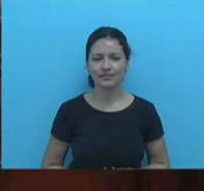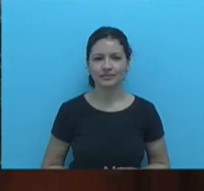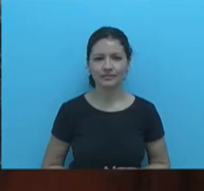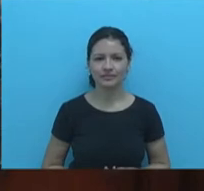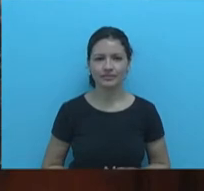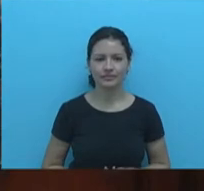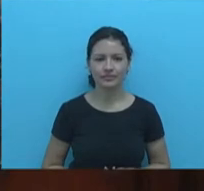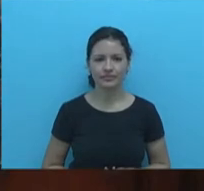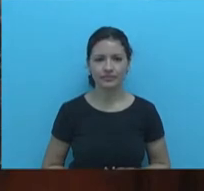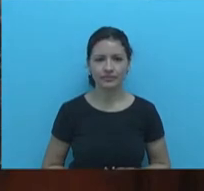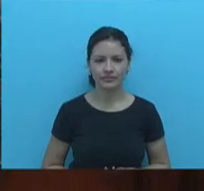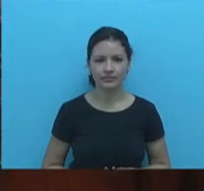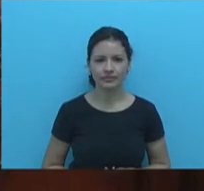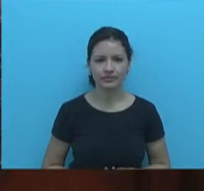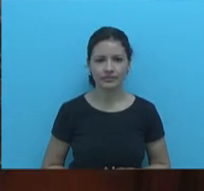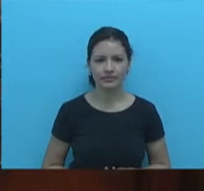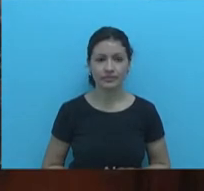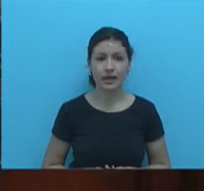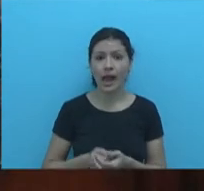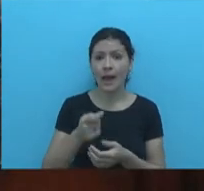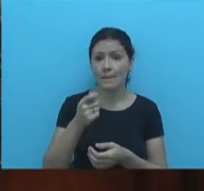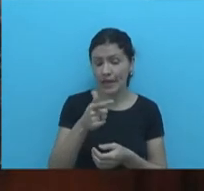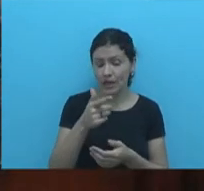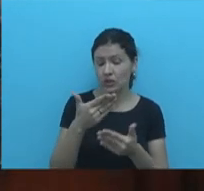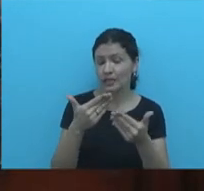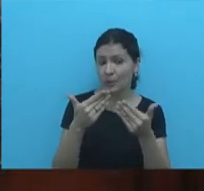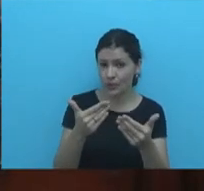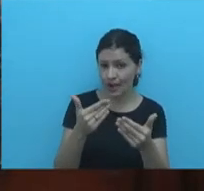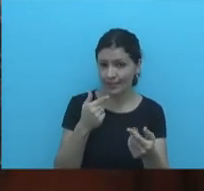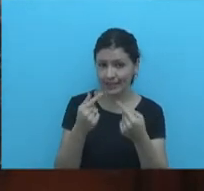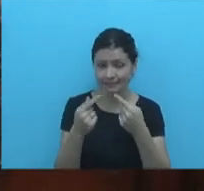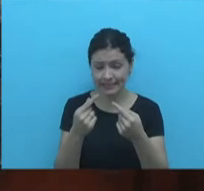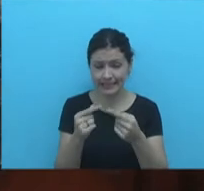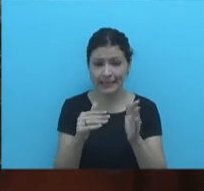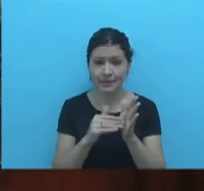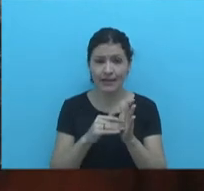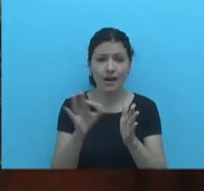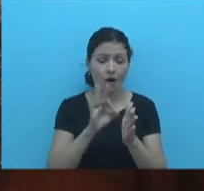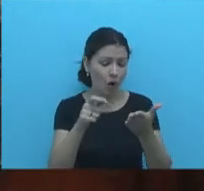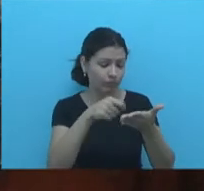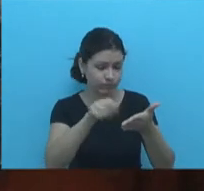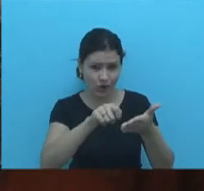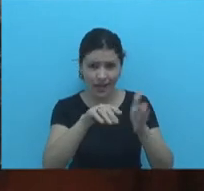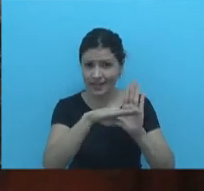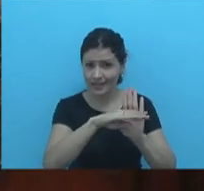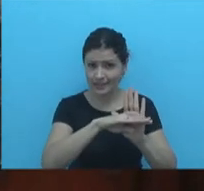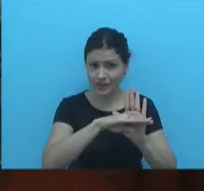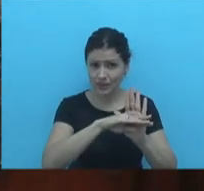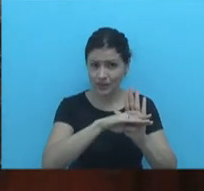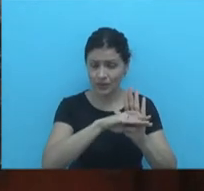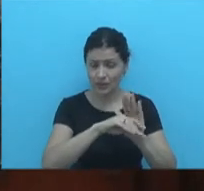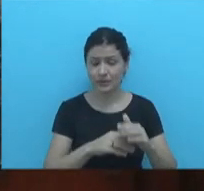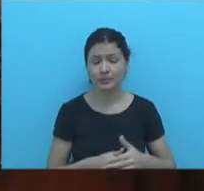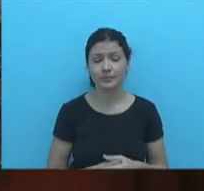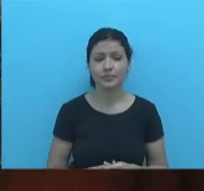Pero nosotros podemos poner en comisión, seguir discutiendo lo que está ahí o modificar y si acceden a que sea